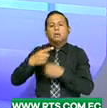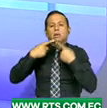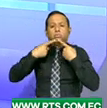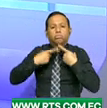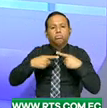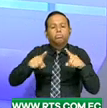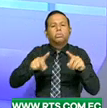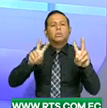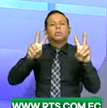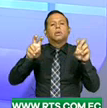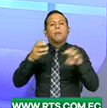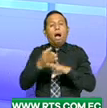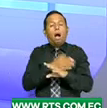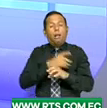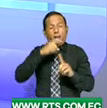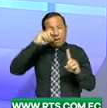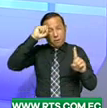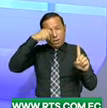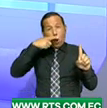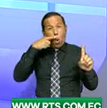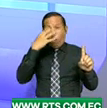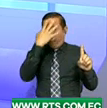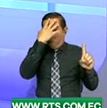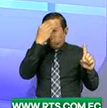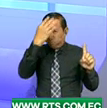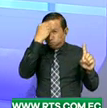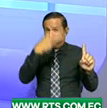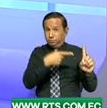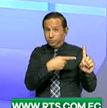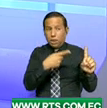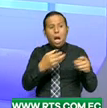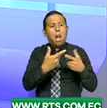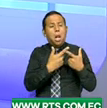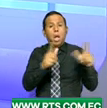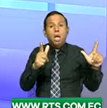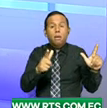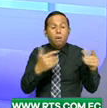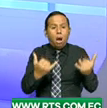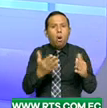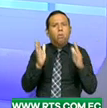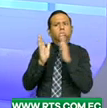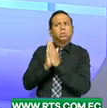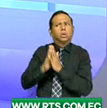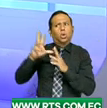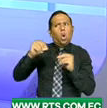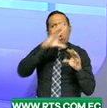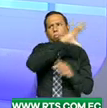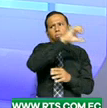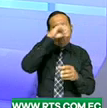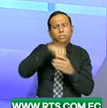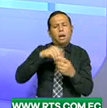habeas corpus que fue otorgada al ex vicepresidente Jorge Glass el pasado 9 de abril.